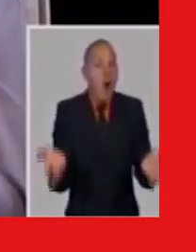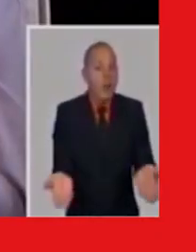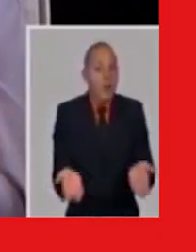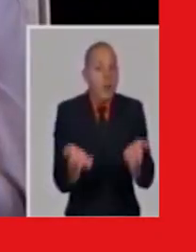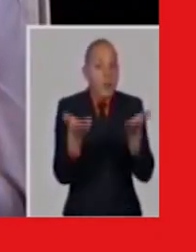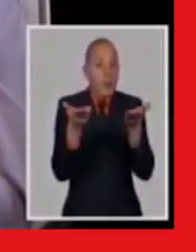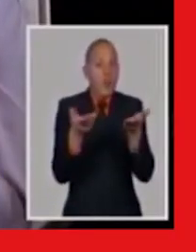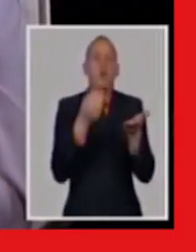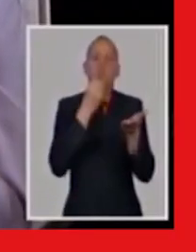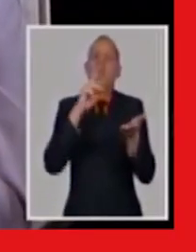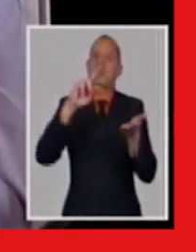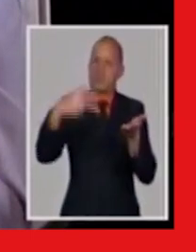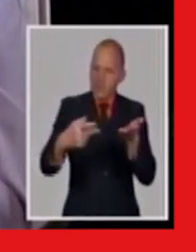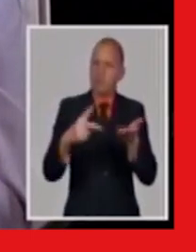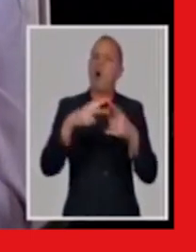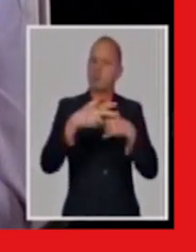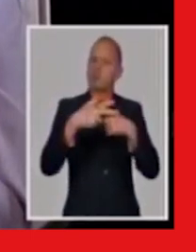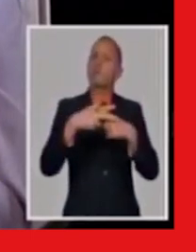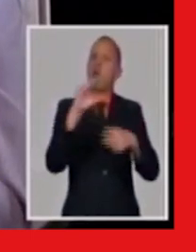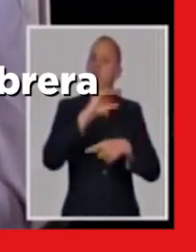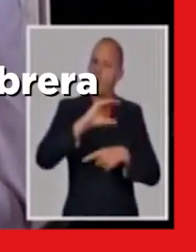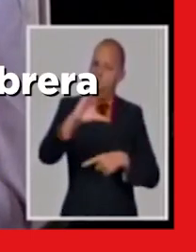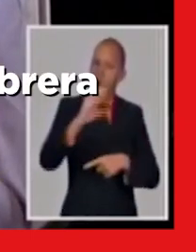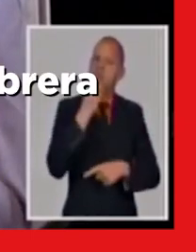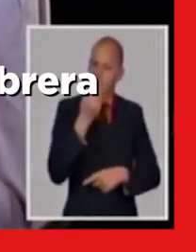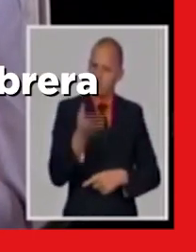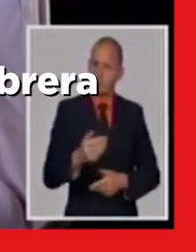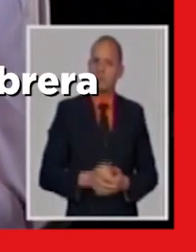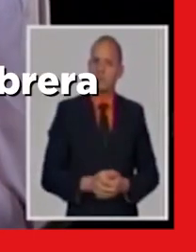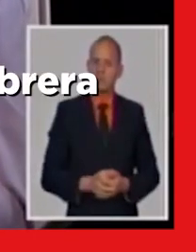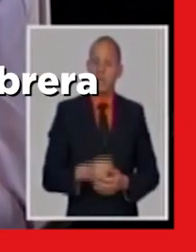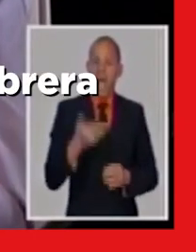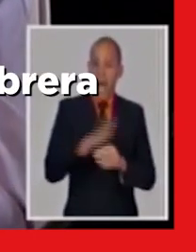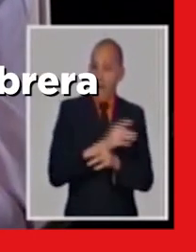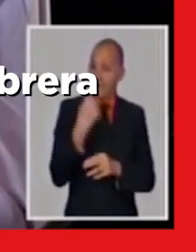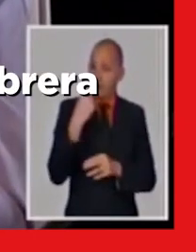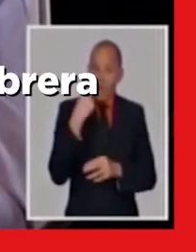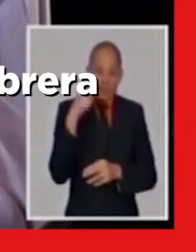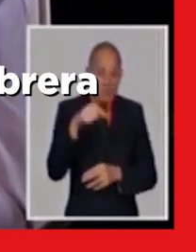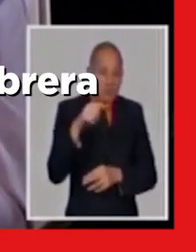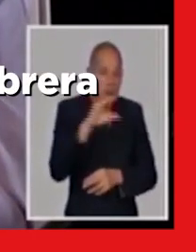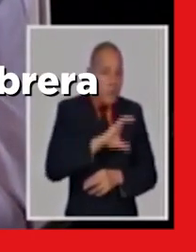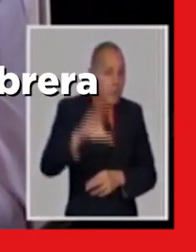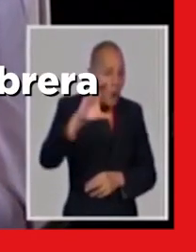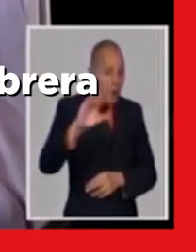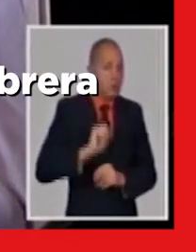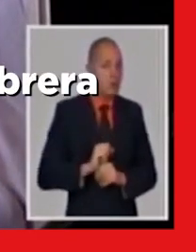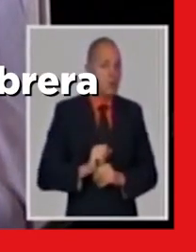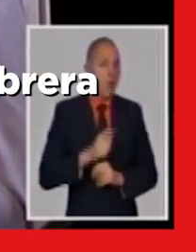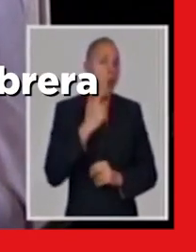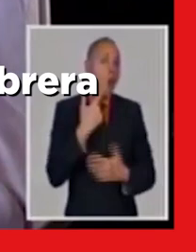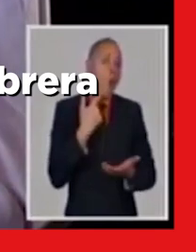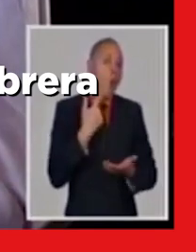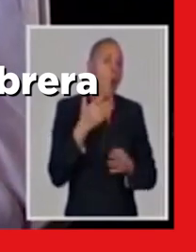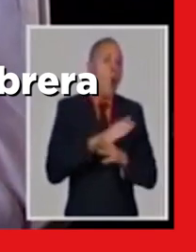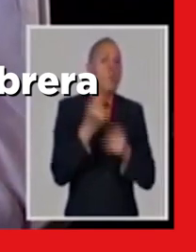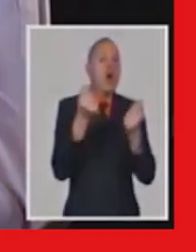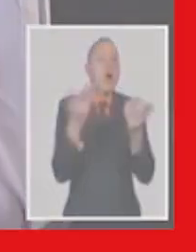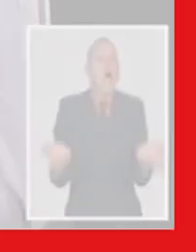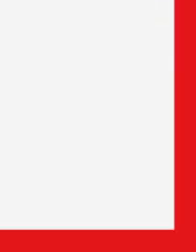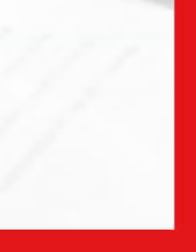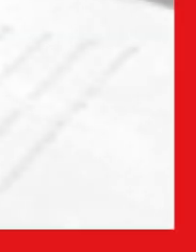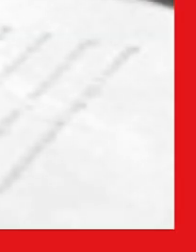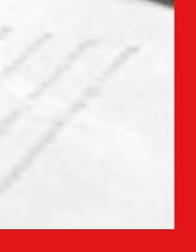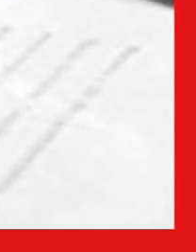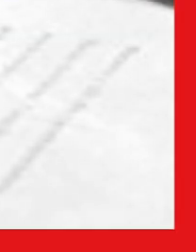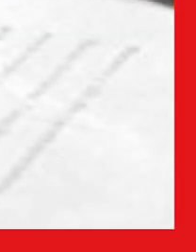Una de las cuestiones fundamentales que tiene la tarea de ordenamiento es que ha motivado a las personas a incorporarse al empleo. Eso verdaderamente es una cosa